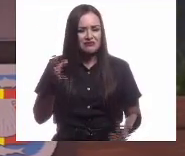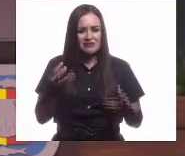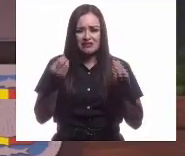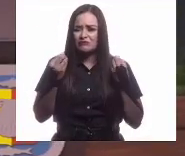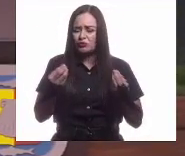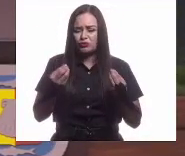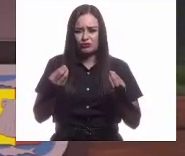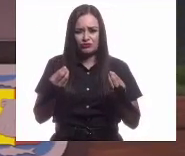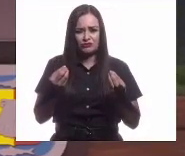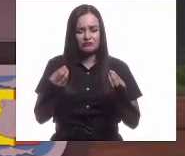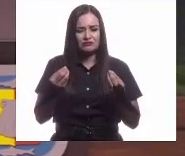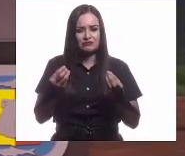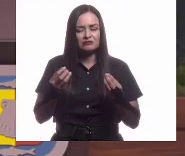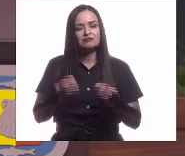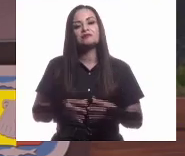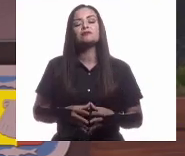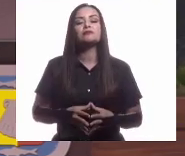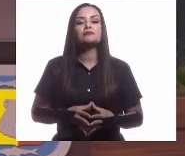desbordaba.